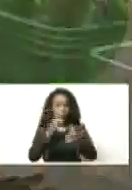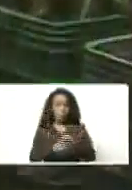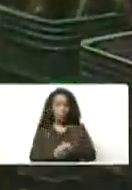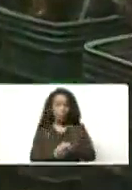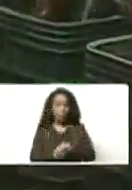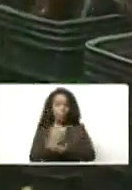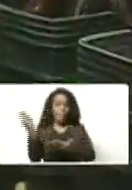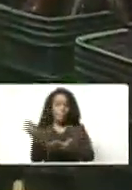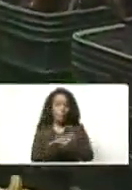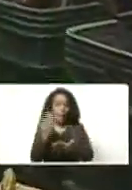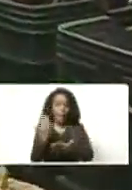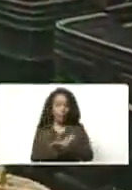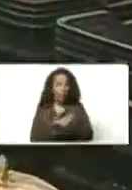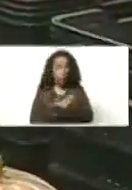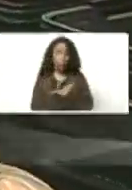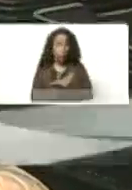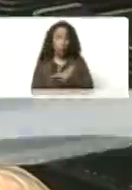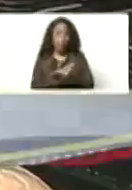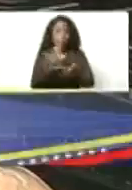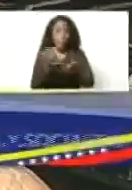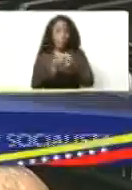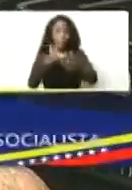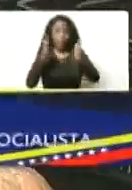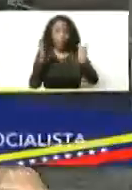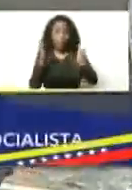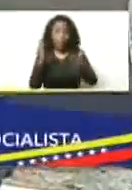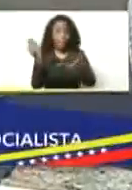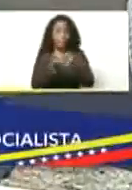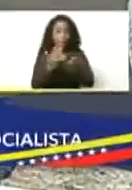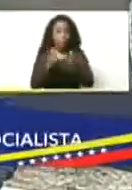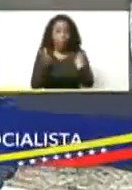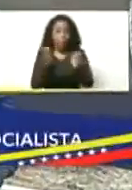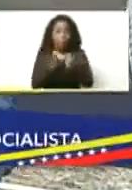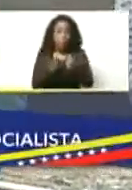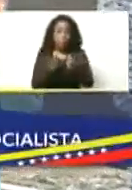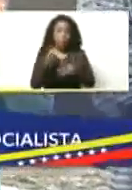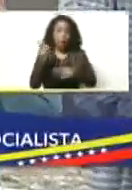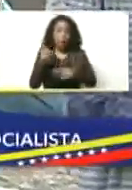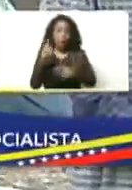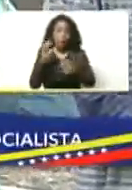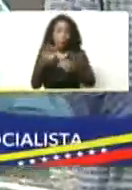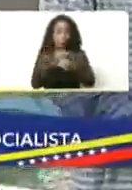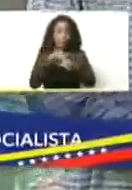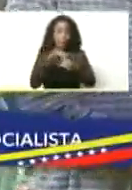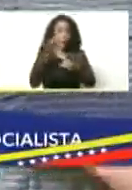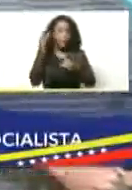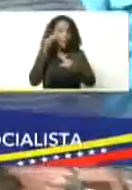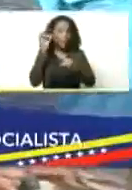el top 8 de la